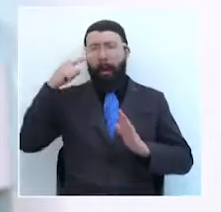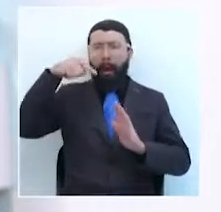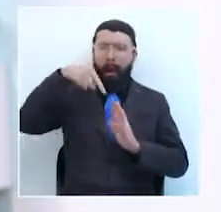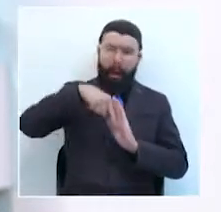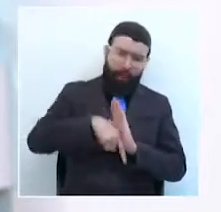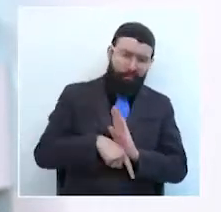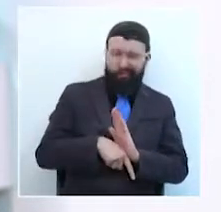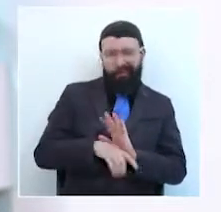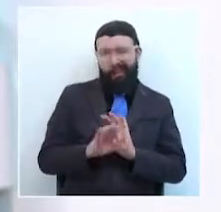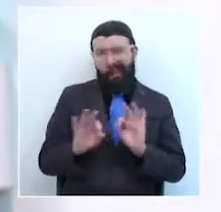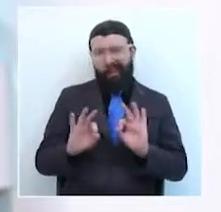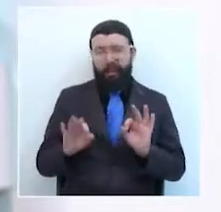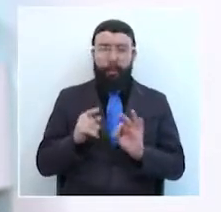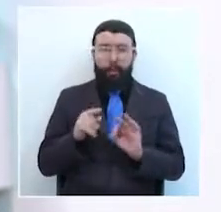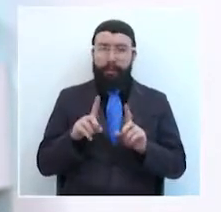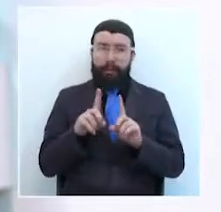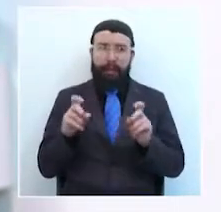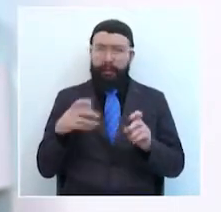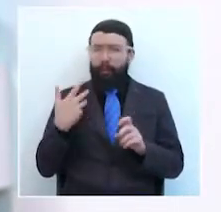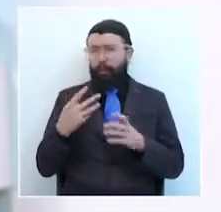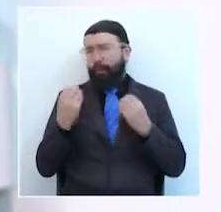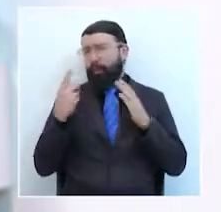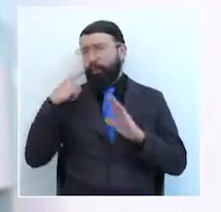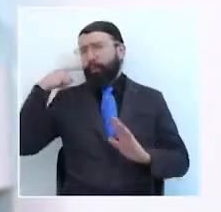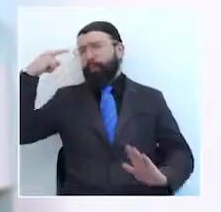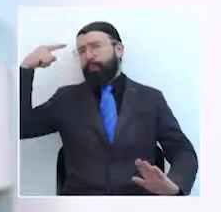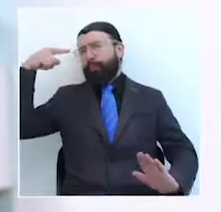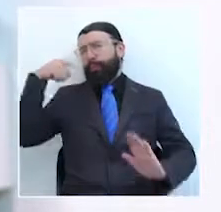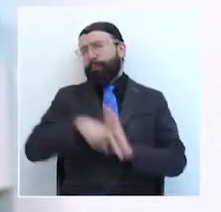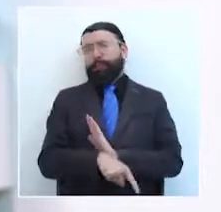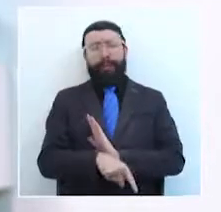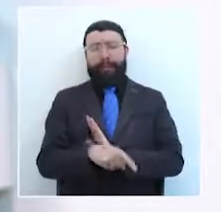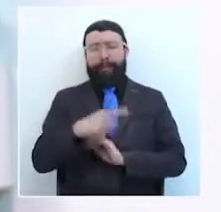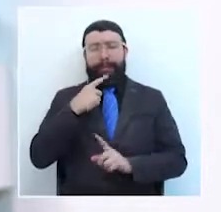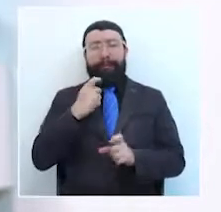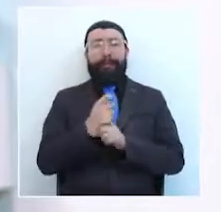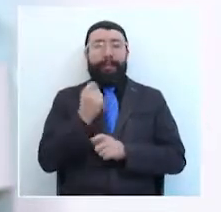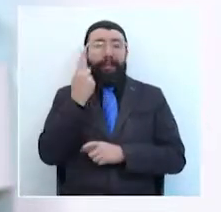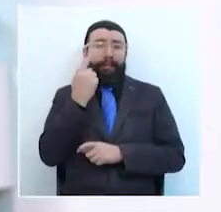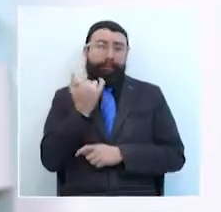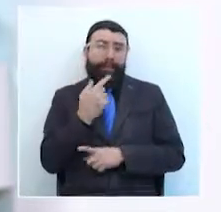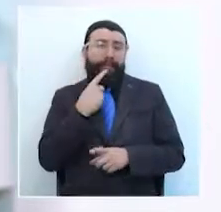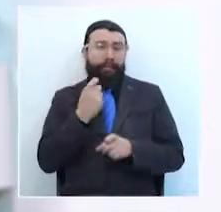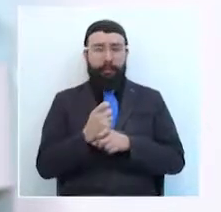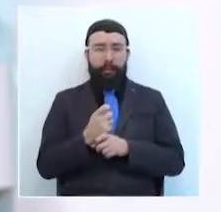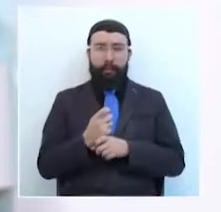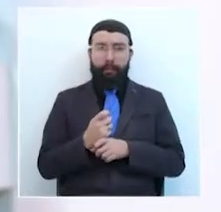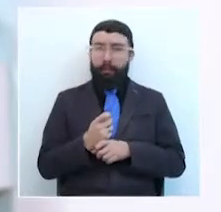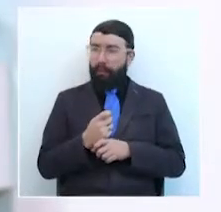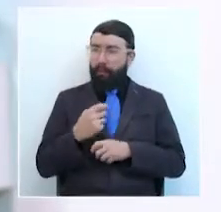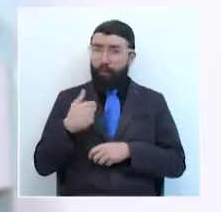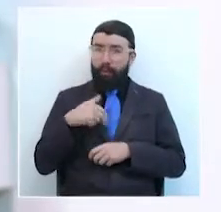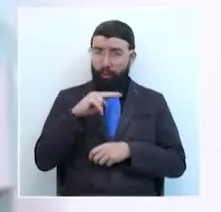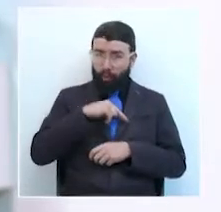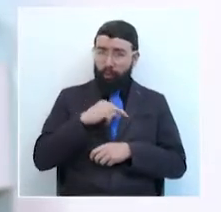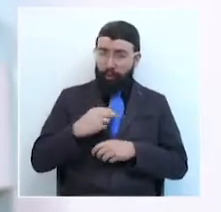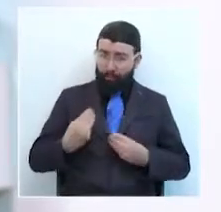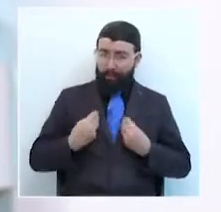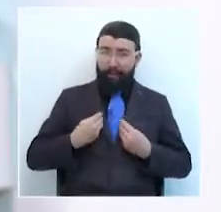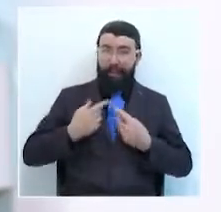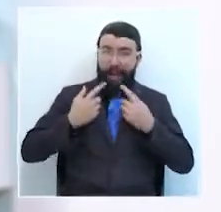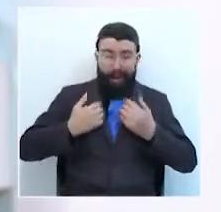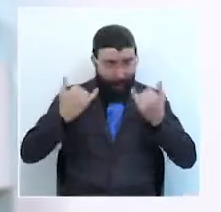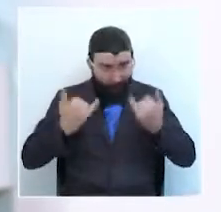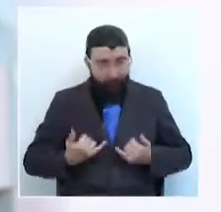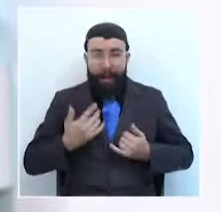porque es un tema muy profundo y difícil de entender nosotros no vivimos una realidad vivimos inmersos